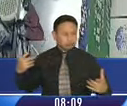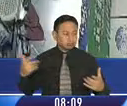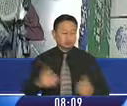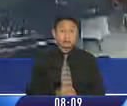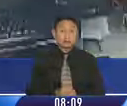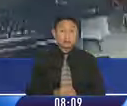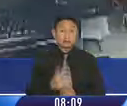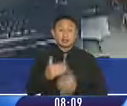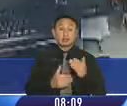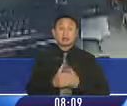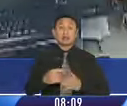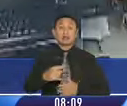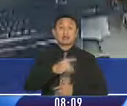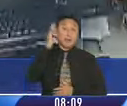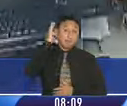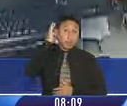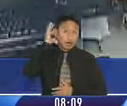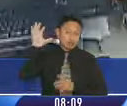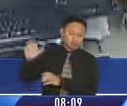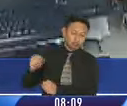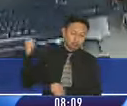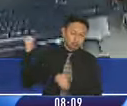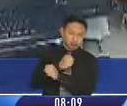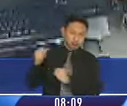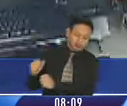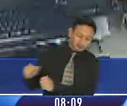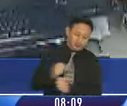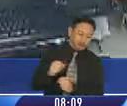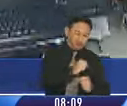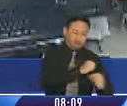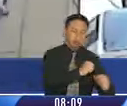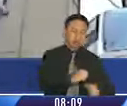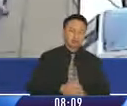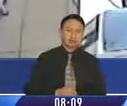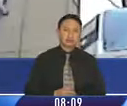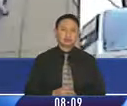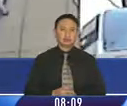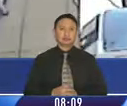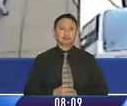terminó por golpear y arrastrar a la cajera hasta la parte del fondo del local.